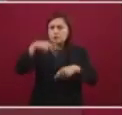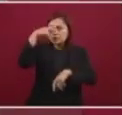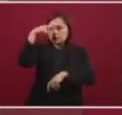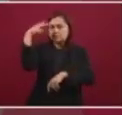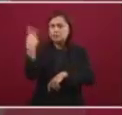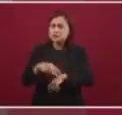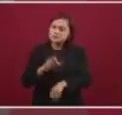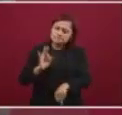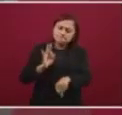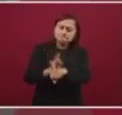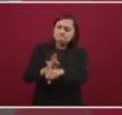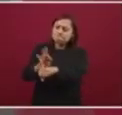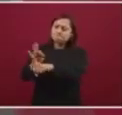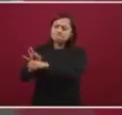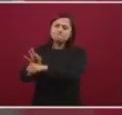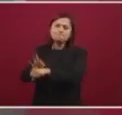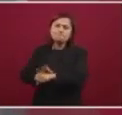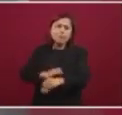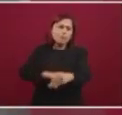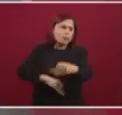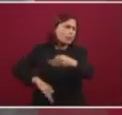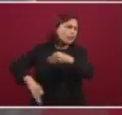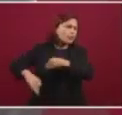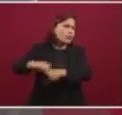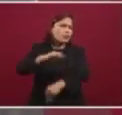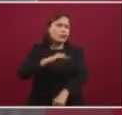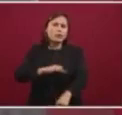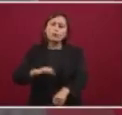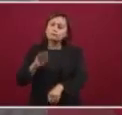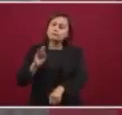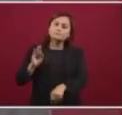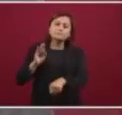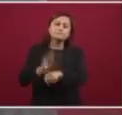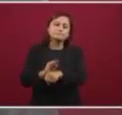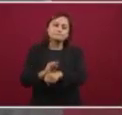Todos tienen derecho a la defensa.